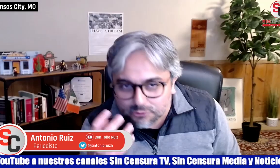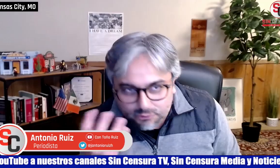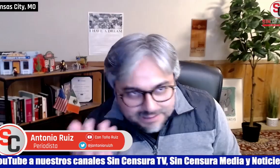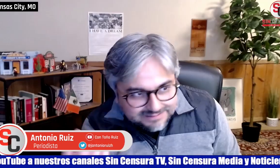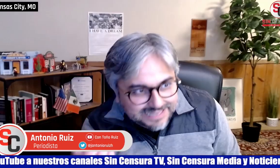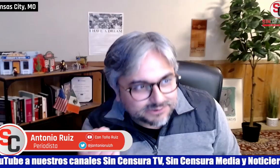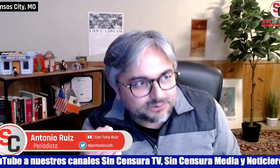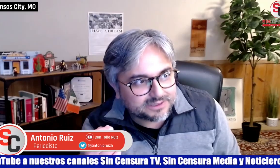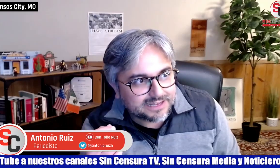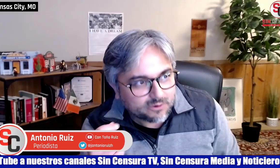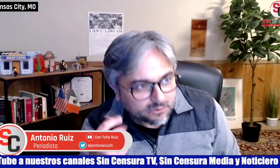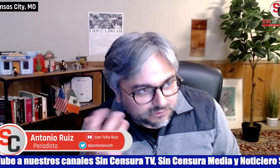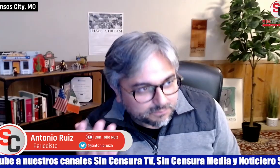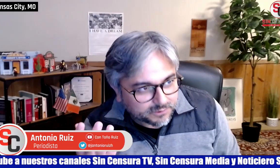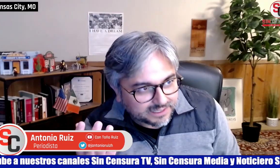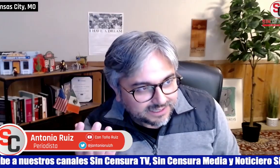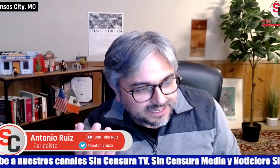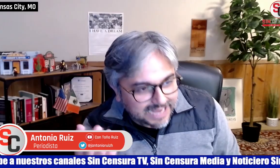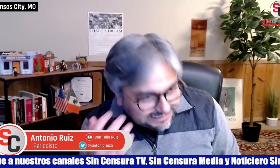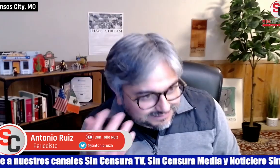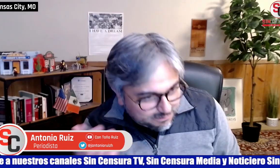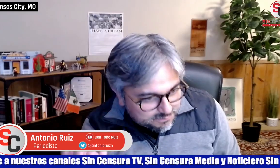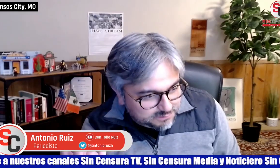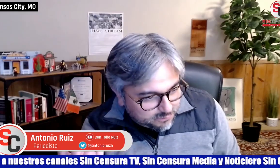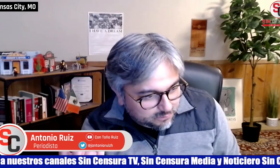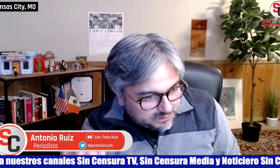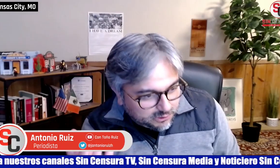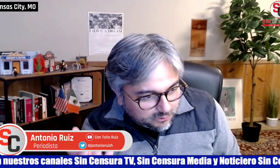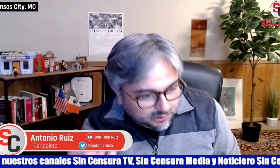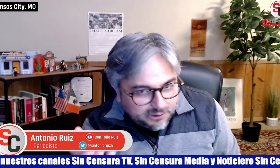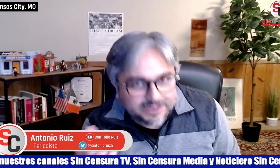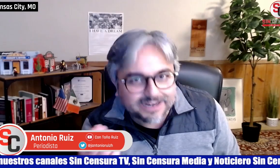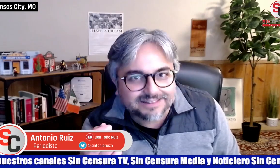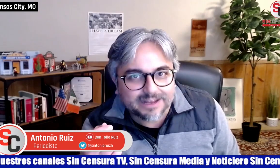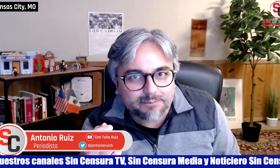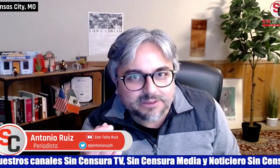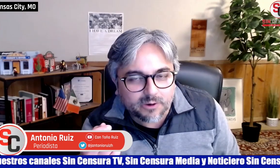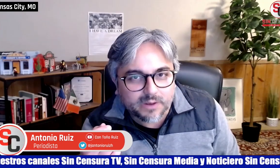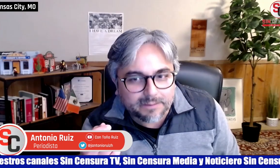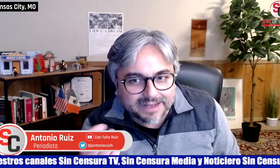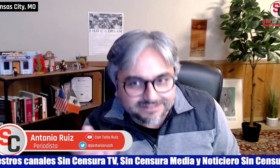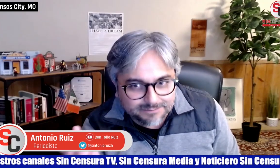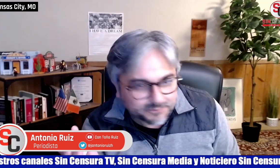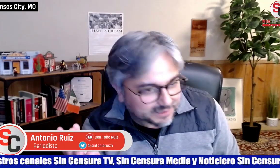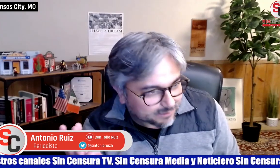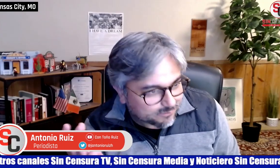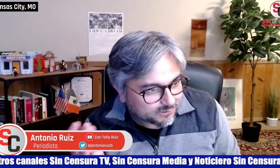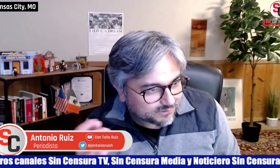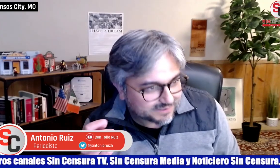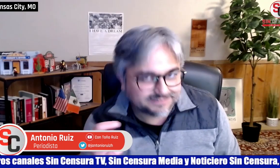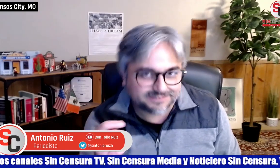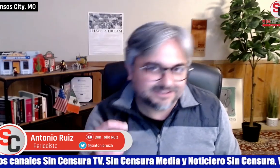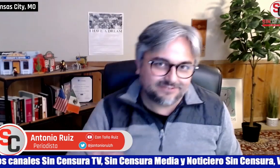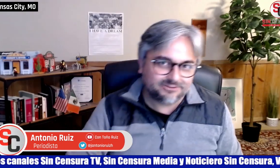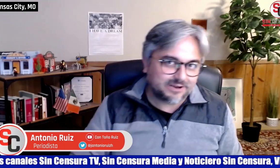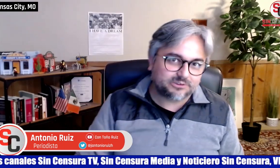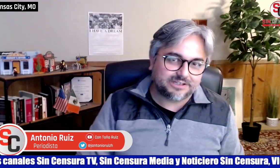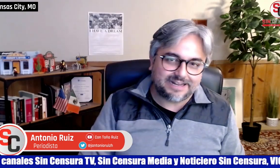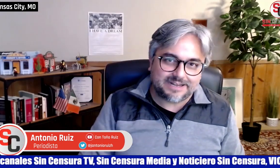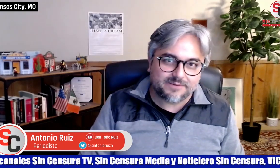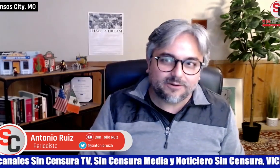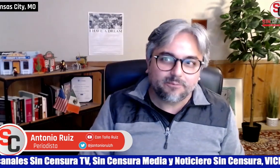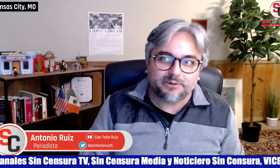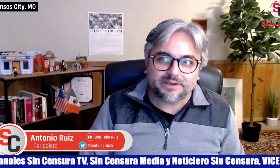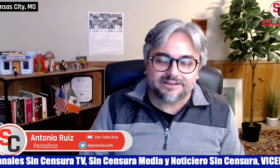tiene muchos más datos, se da a conocer por qué hasta el mismo Vito Corleone le tenía miedo a Luca Brasi, por ejemplo, ¿no? Hace una